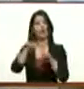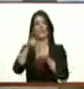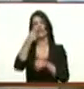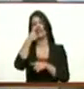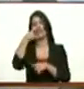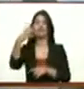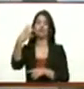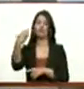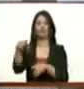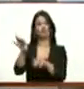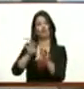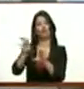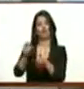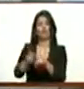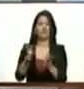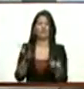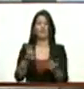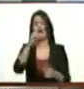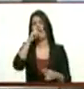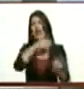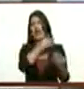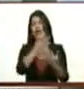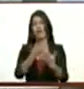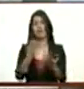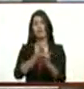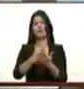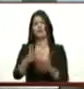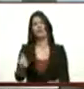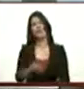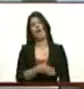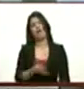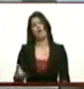vagos. Siempre han sido unos vagos.